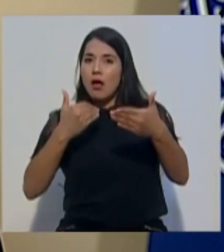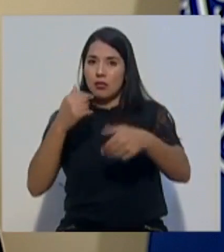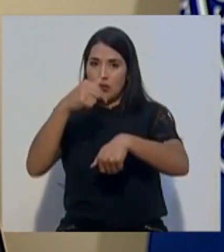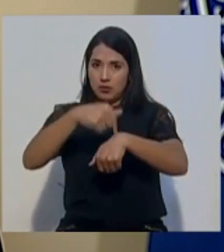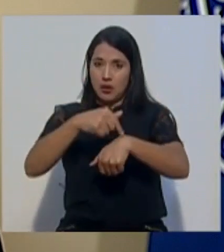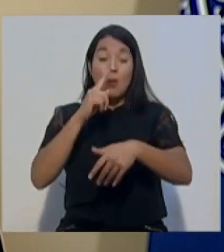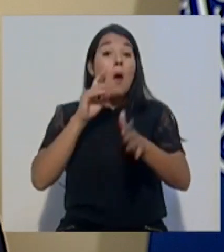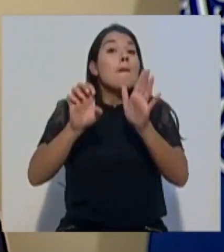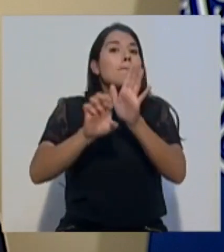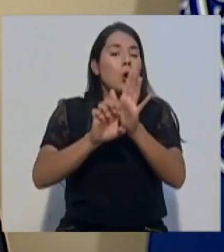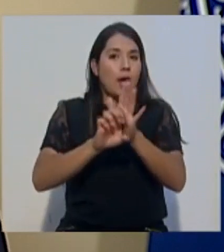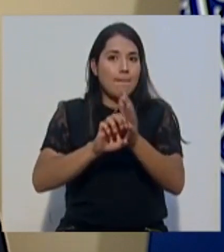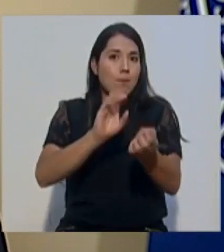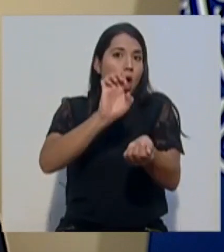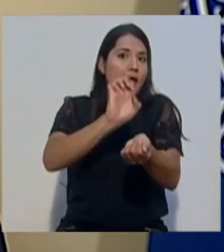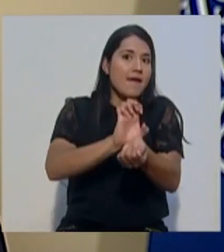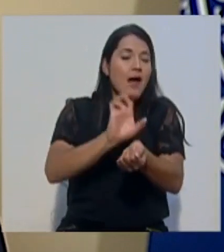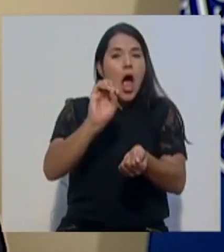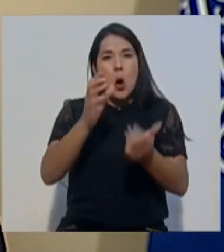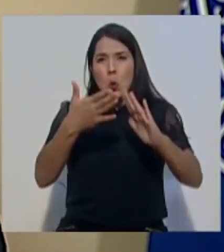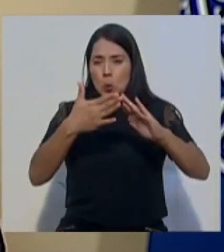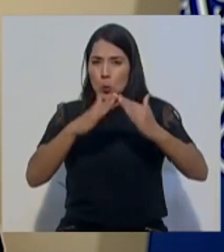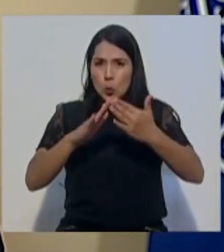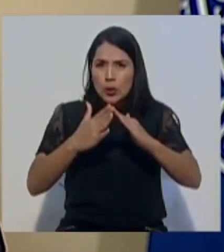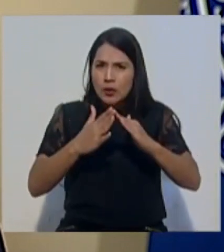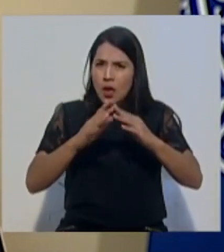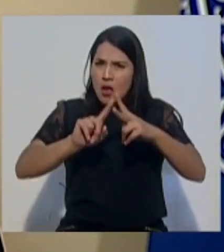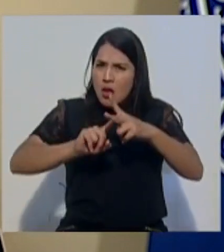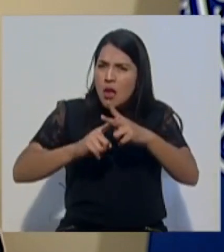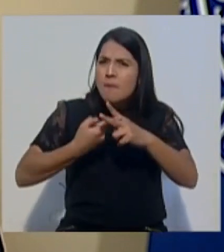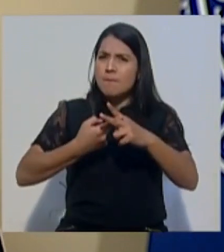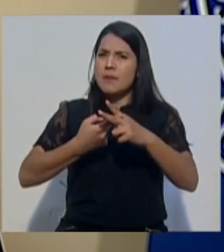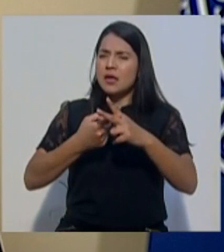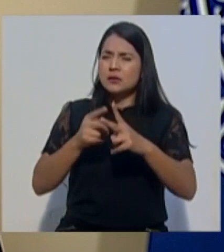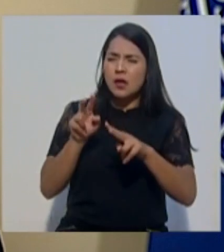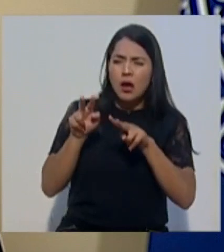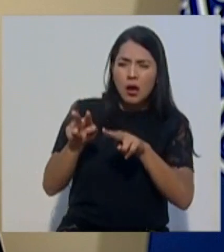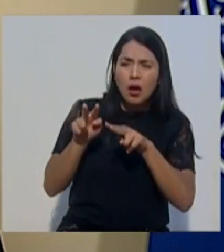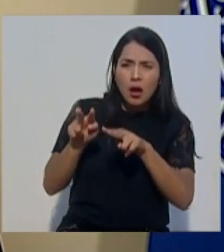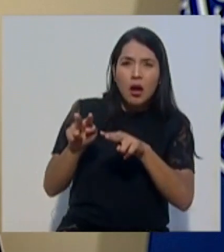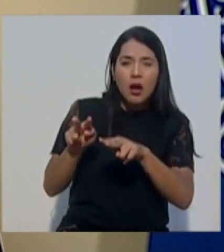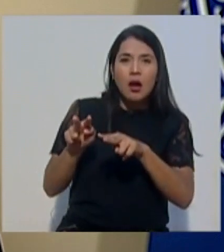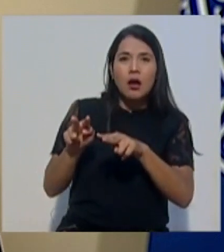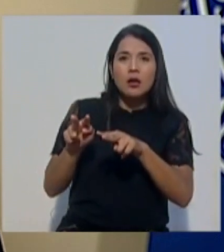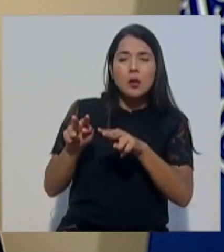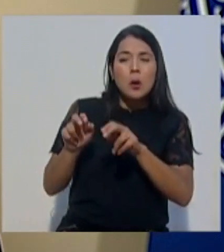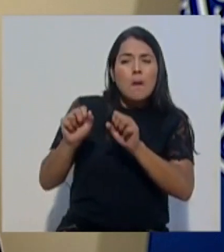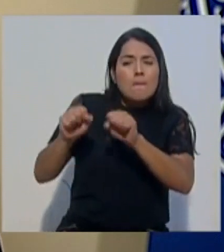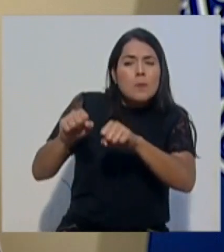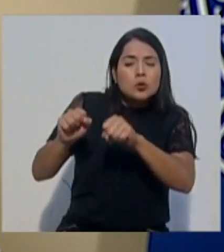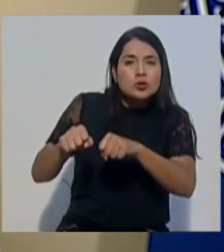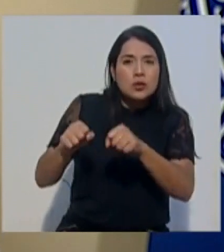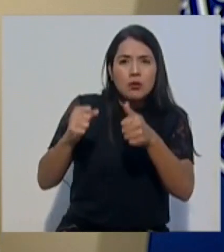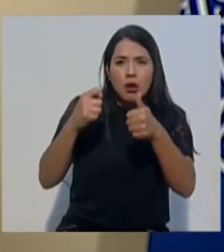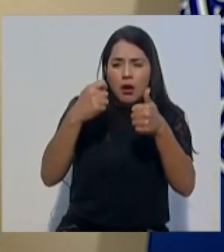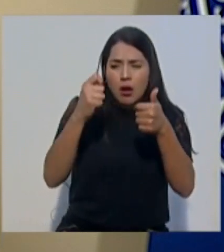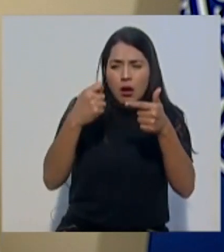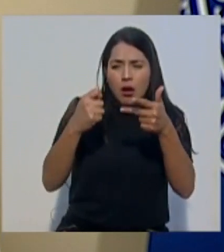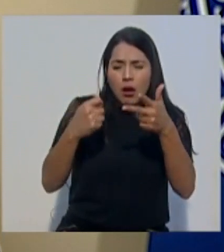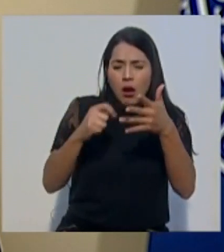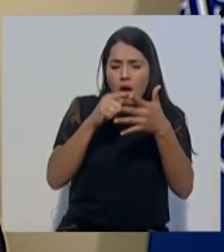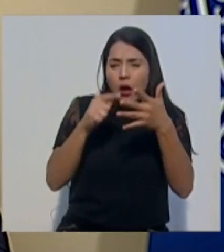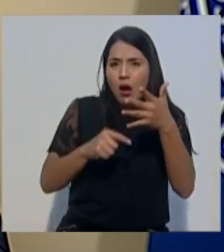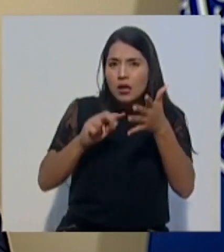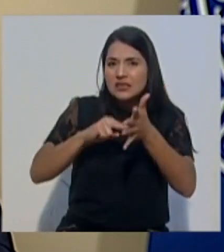EVAIS o en alguna comunidad se empiezan a registrar signos tempranos de un posible brote, de un posible